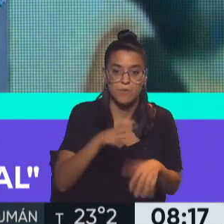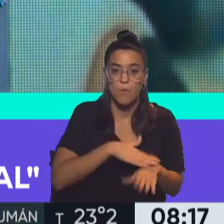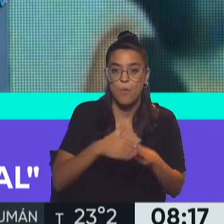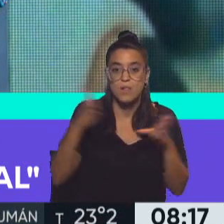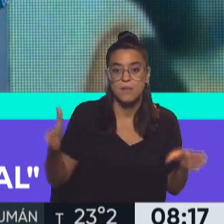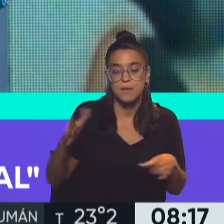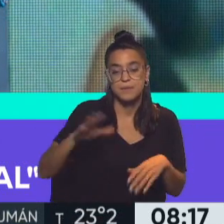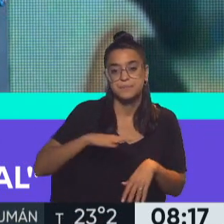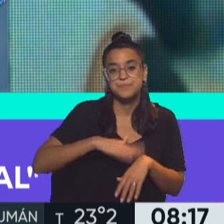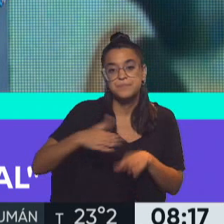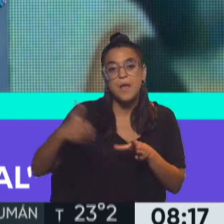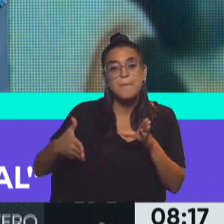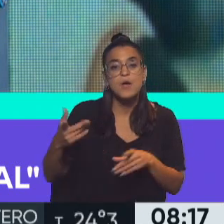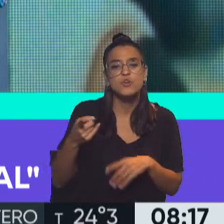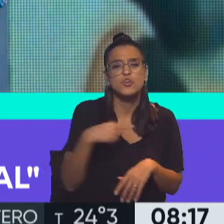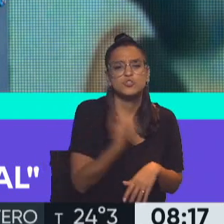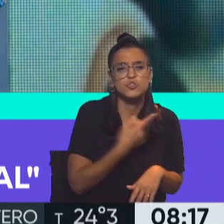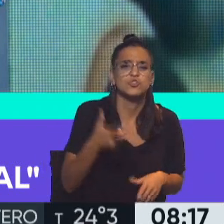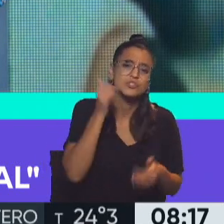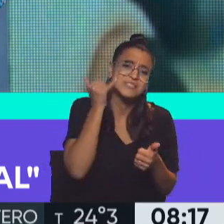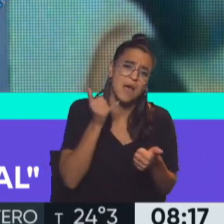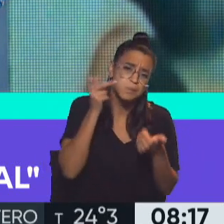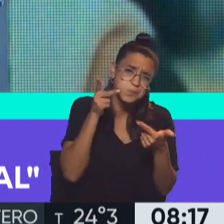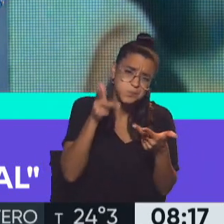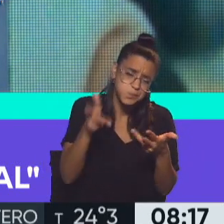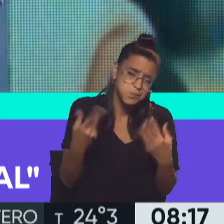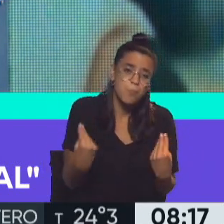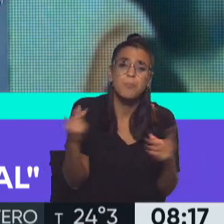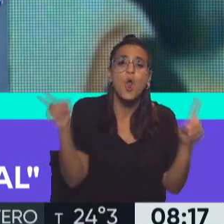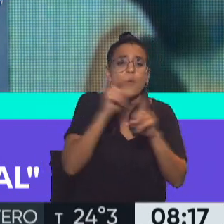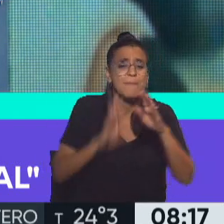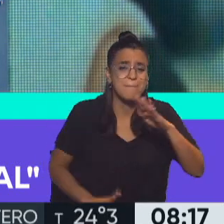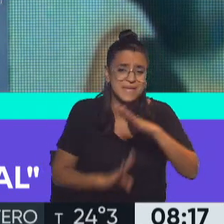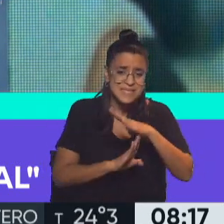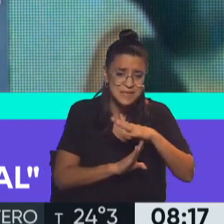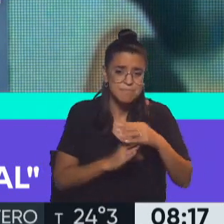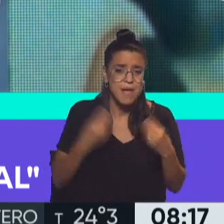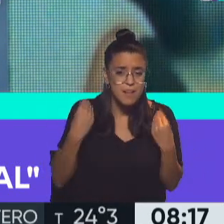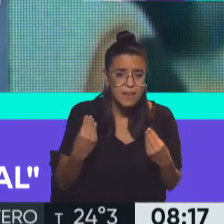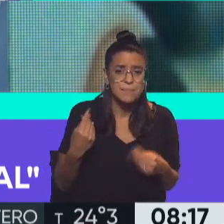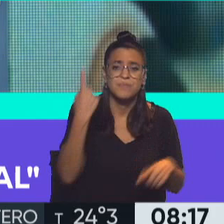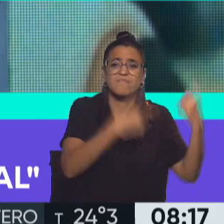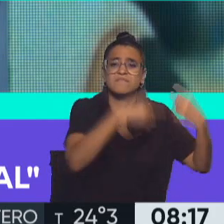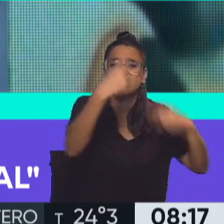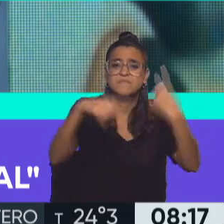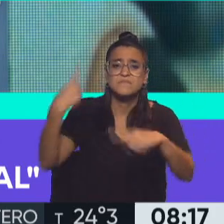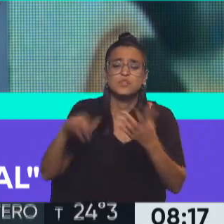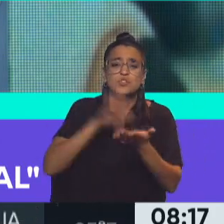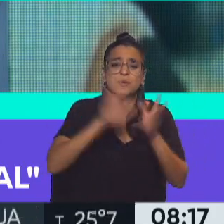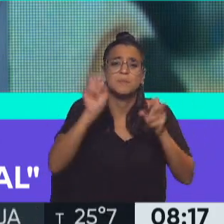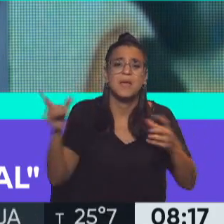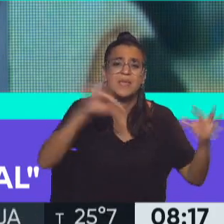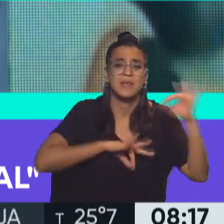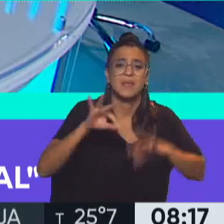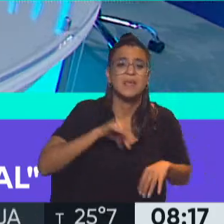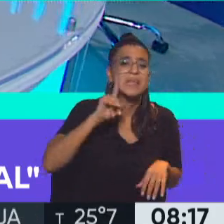etapa. Nosotros desde CEPA lo venimos diciendo hace rato, que el problema principal es la heterogeneidad en materia de ingresos. Lo ves en los